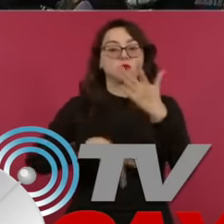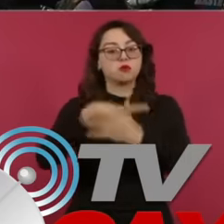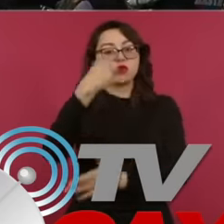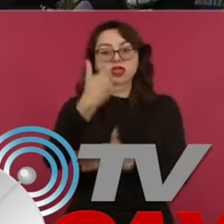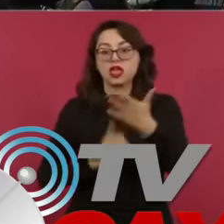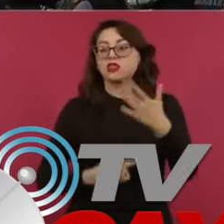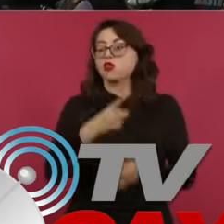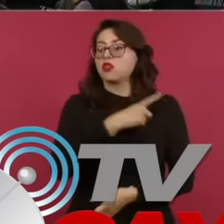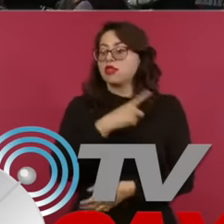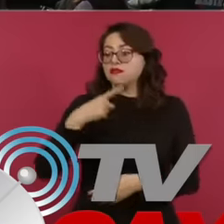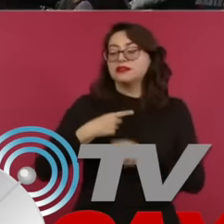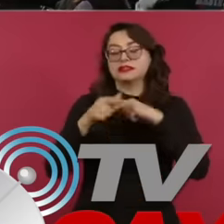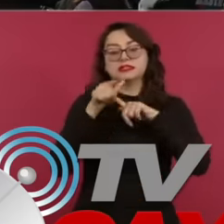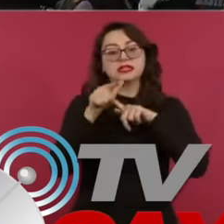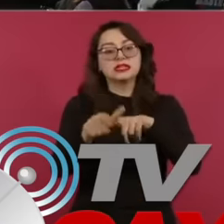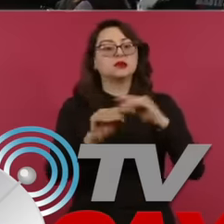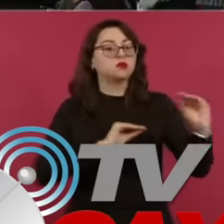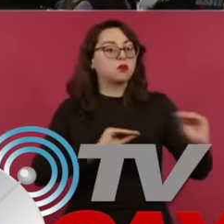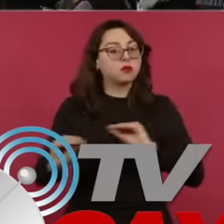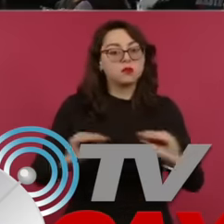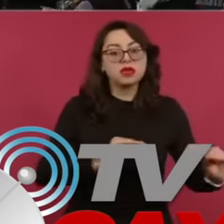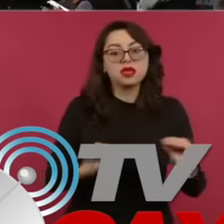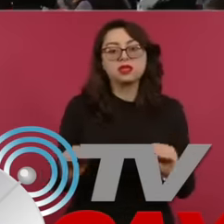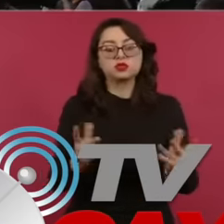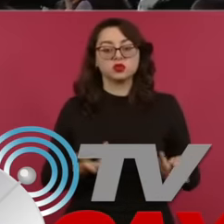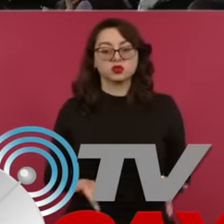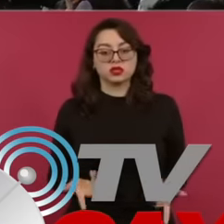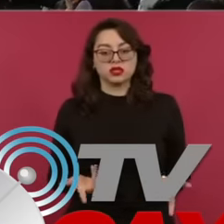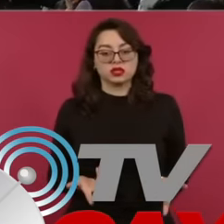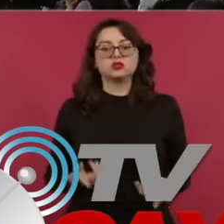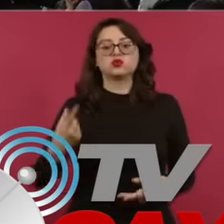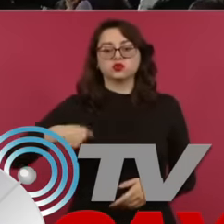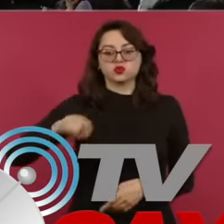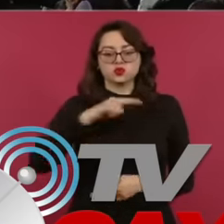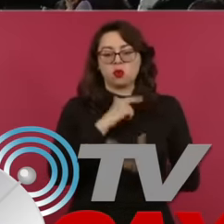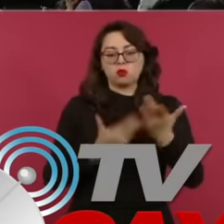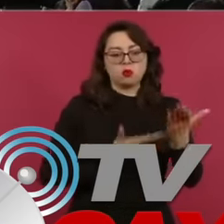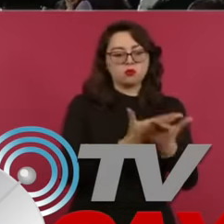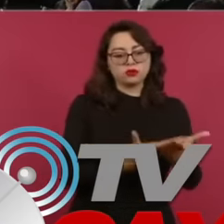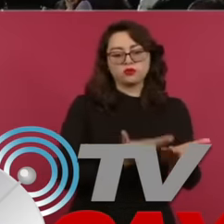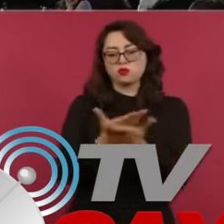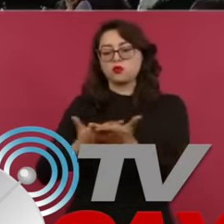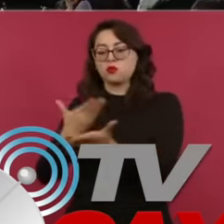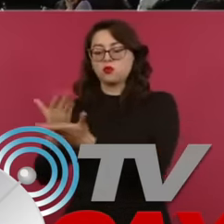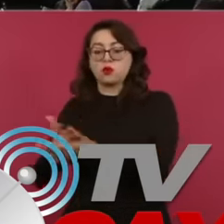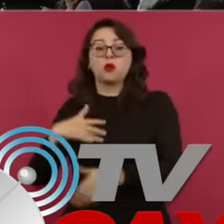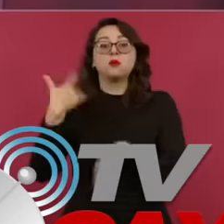y además